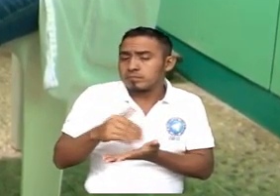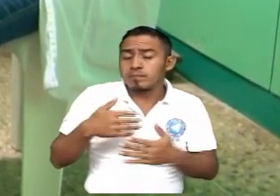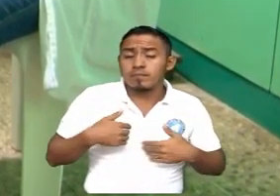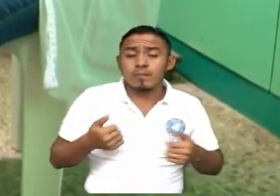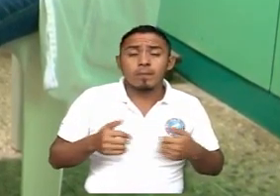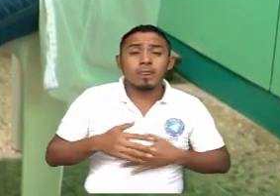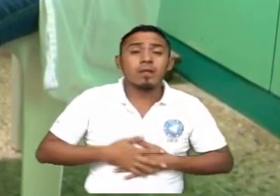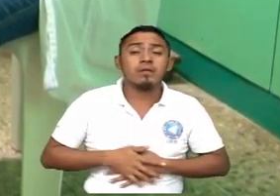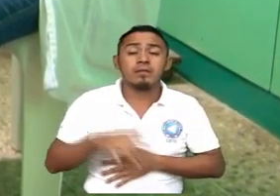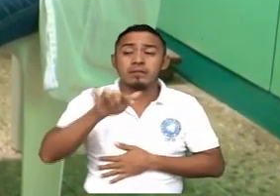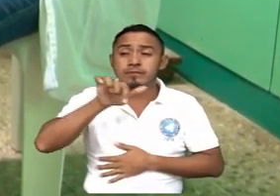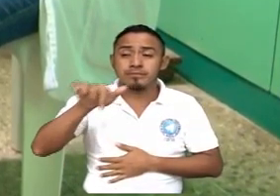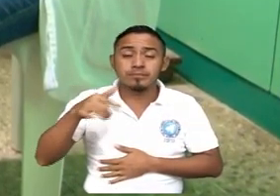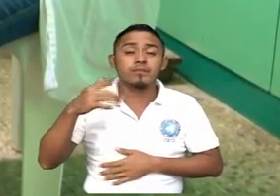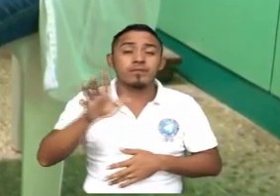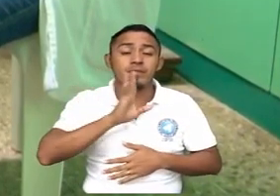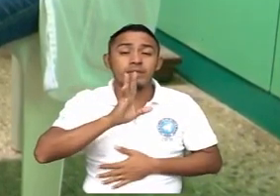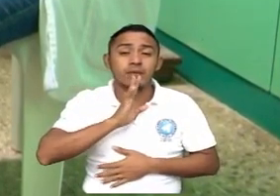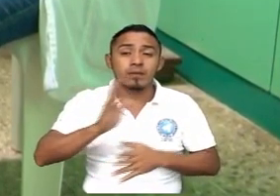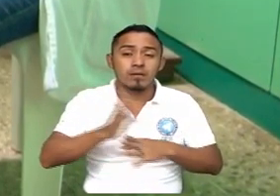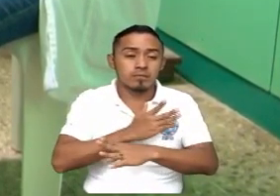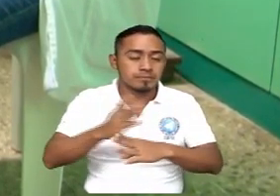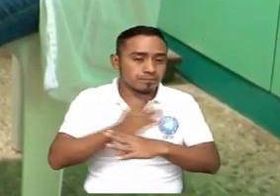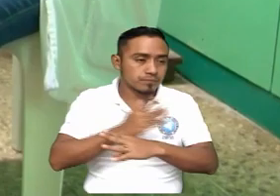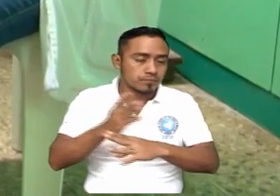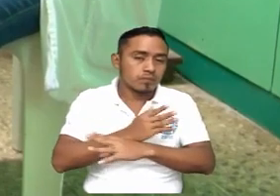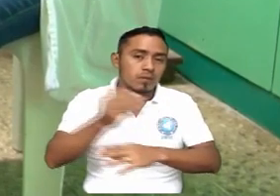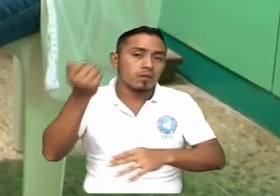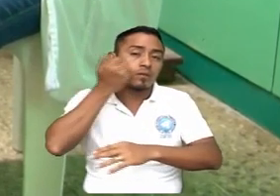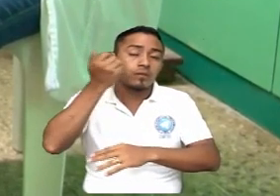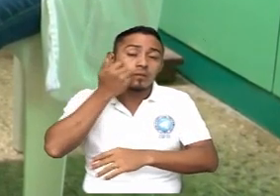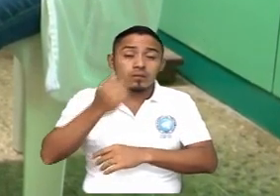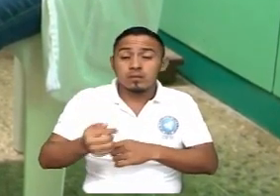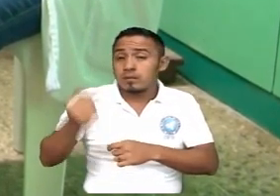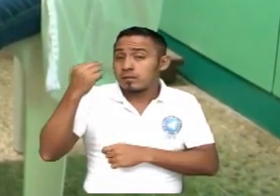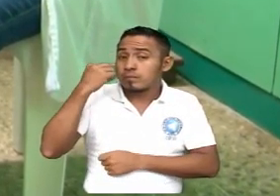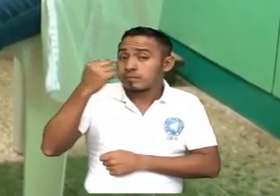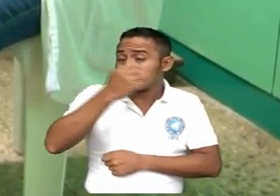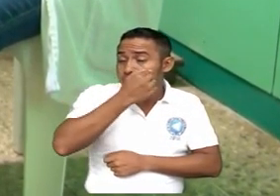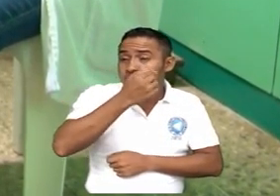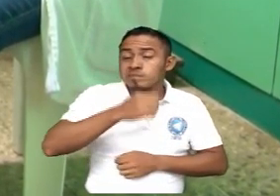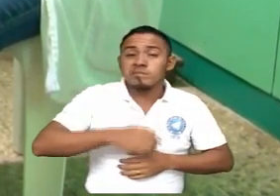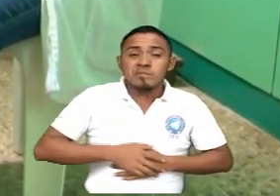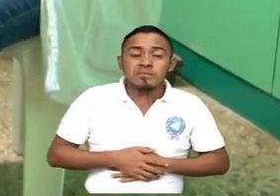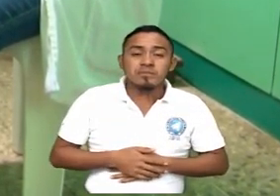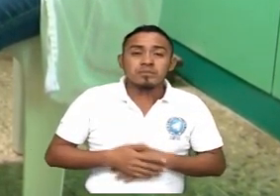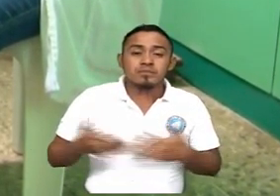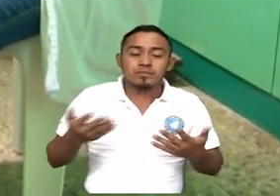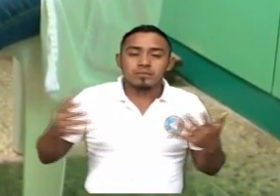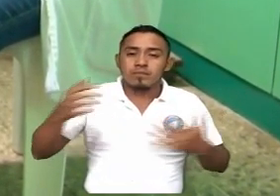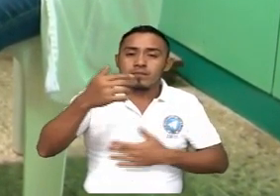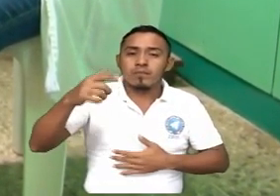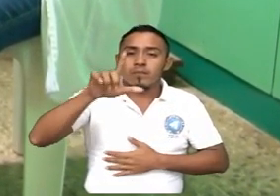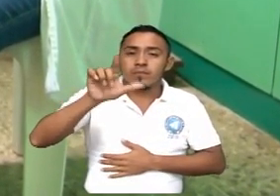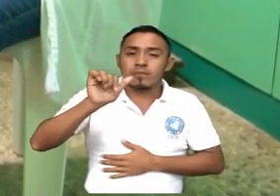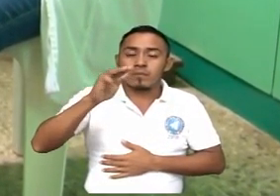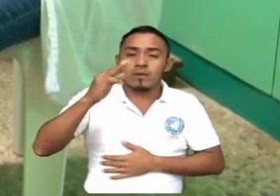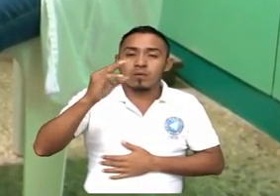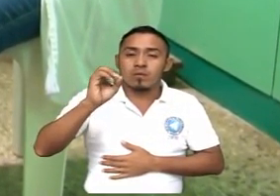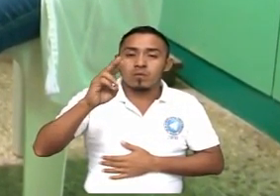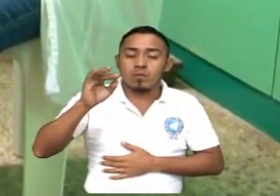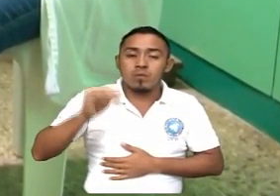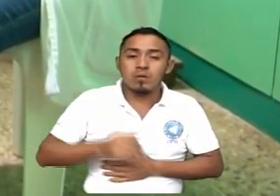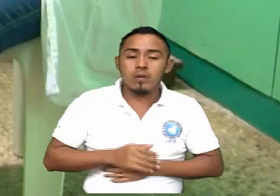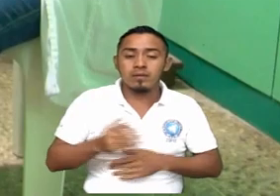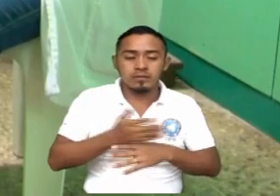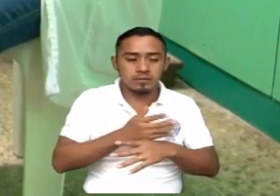salud. Con ella estamos conversando sobre las enfermedades en la visión, precisamente sobre el glaucoma y las cataratas.